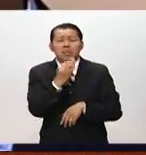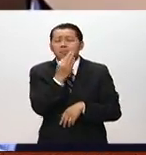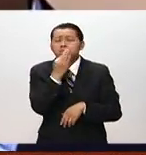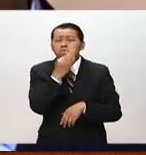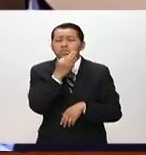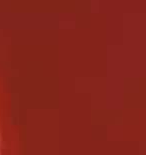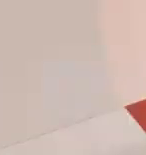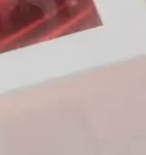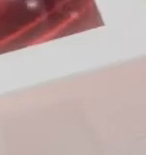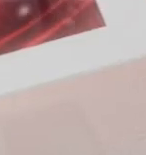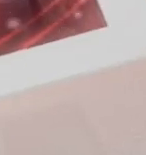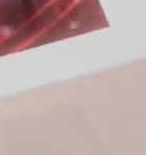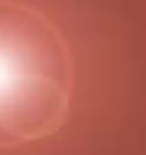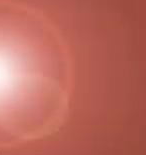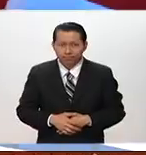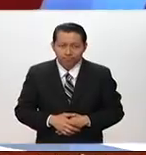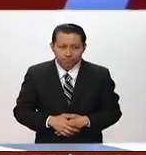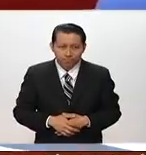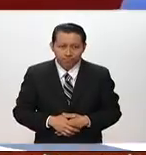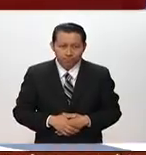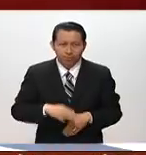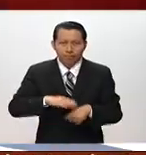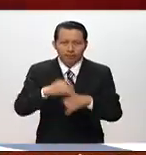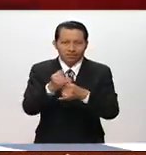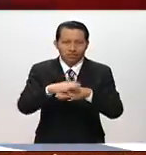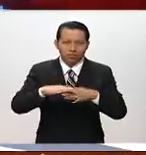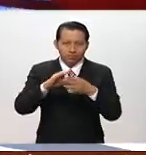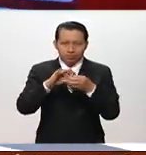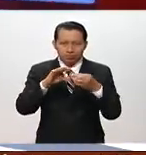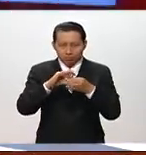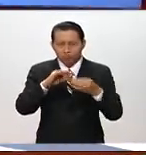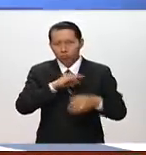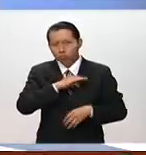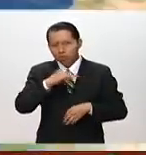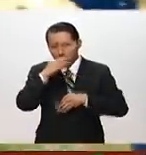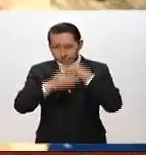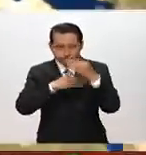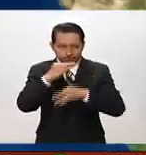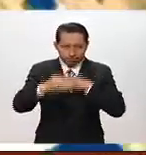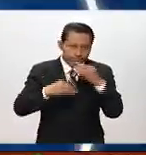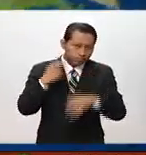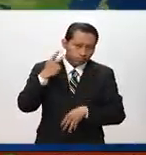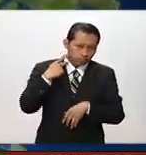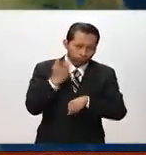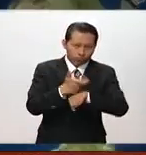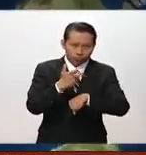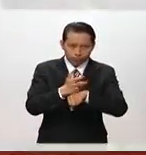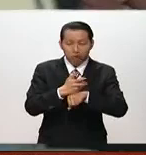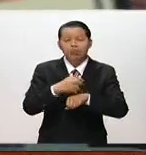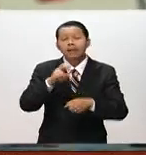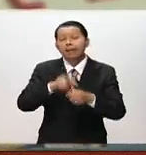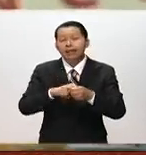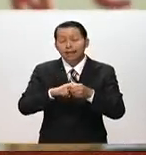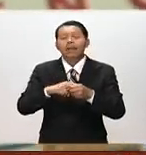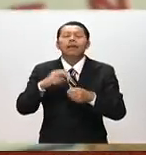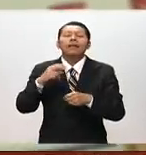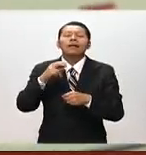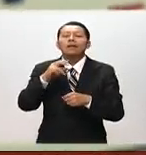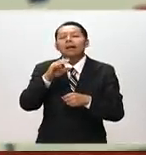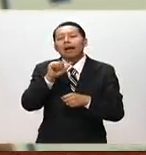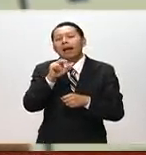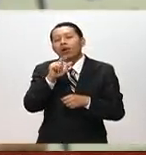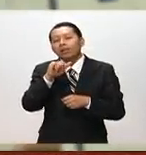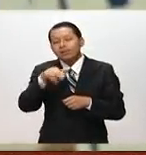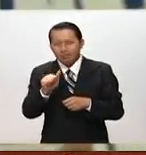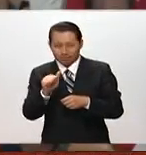segundos. En más información sobre las campañas políticas de Estados Unidos, en un mitin en Carolina del Norte, el candidato republicano a la